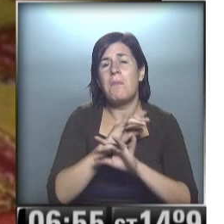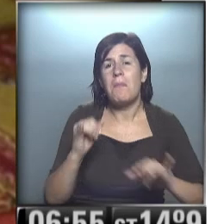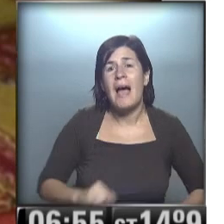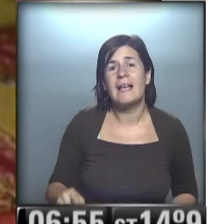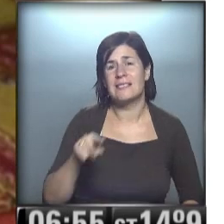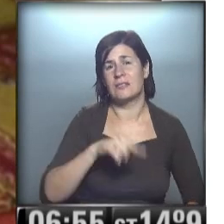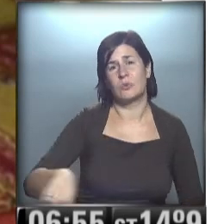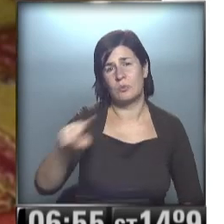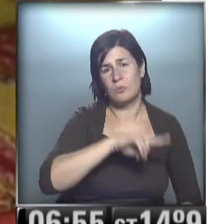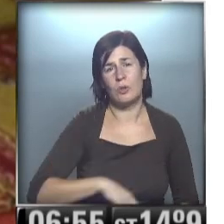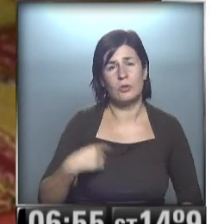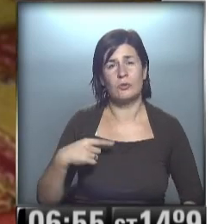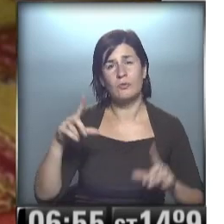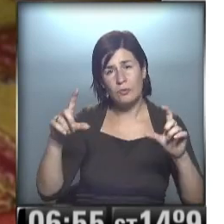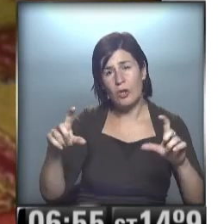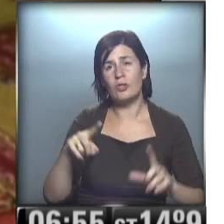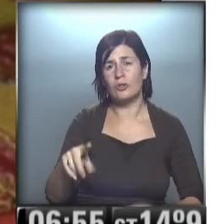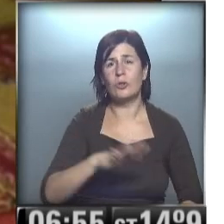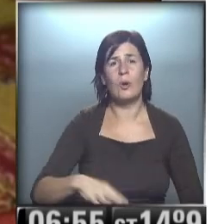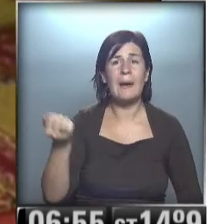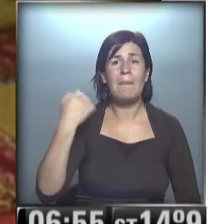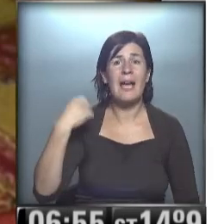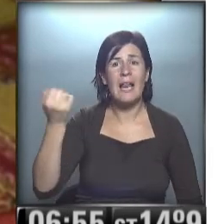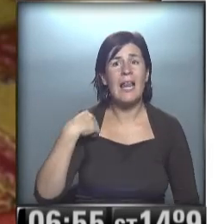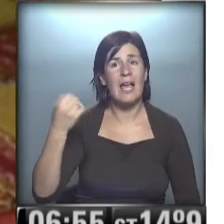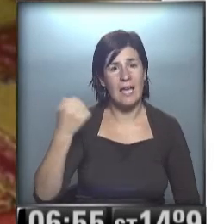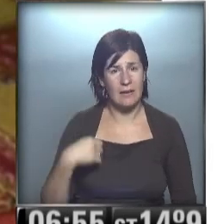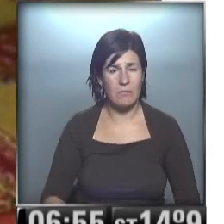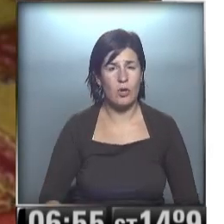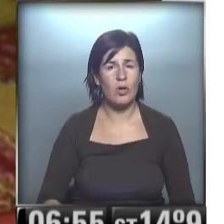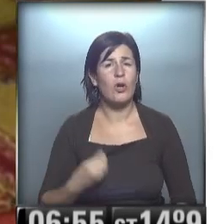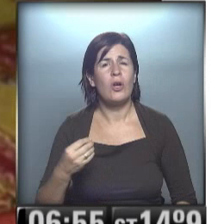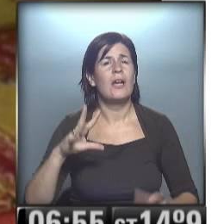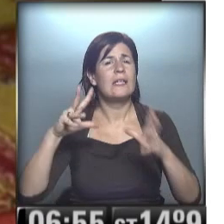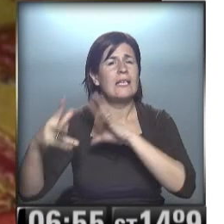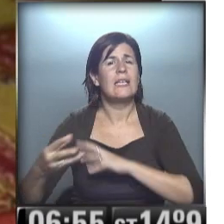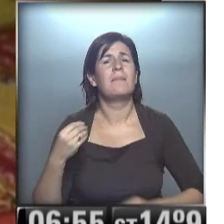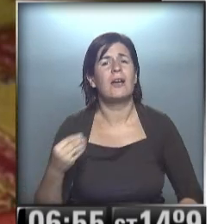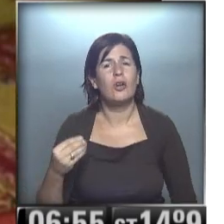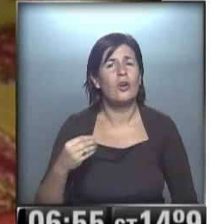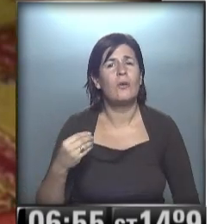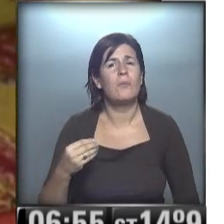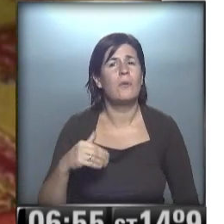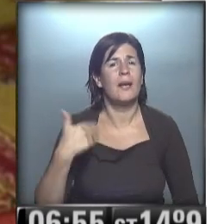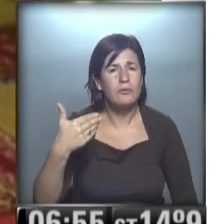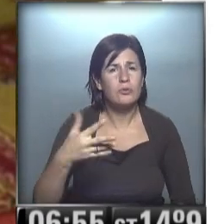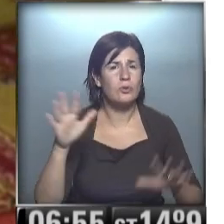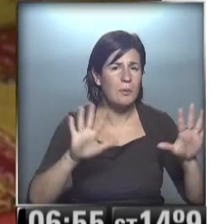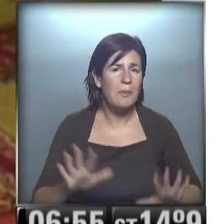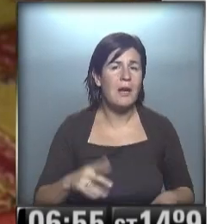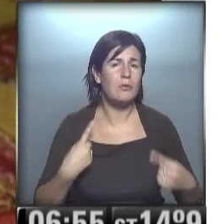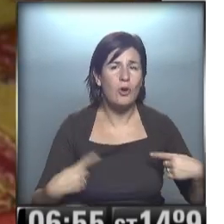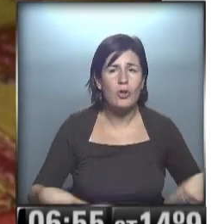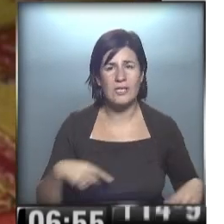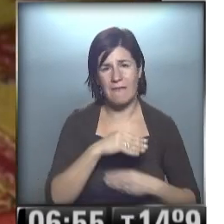estoy en la mezquita de Palermo, aquí cerquita. Quería saber cómo va a estar el clima los próximos 4 días, si organizamos actividades familiares.